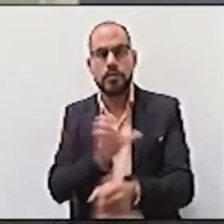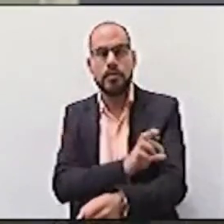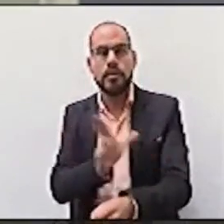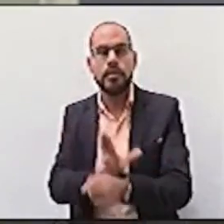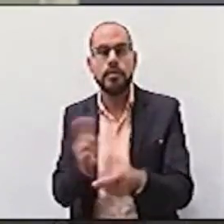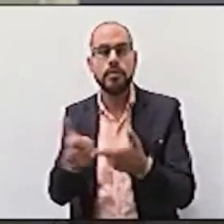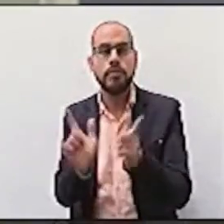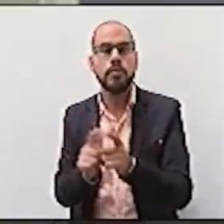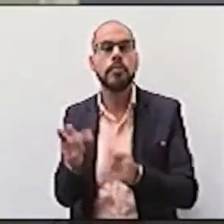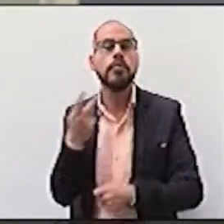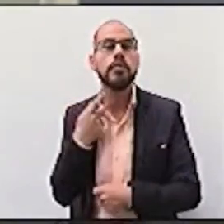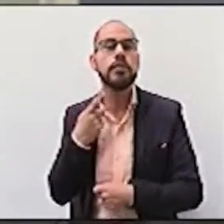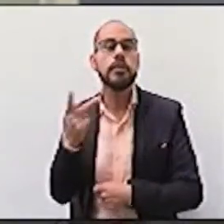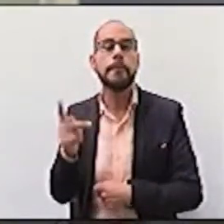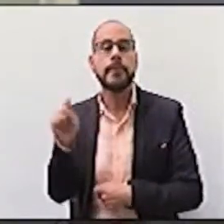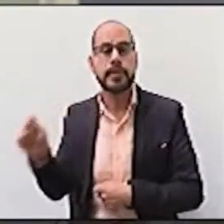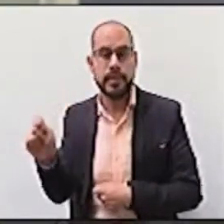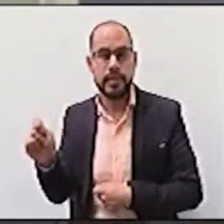Partido del Trabajo,